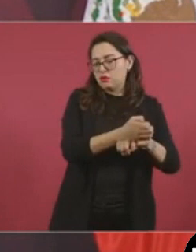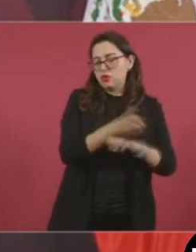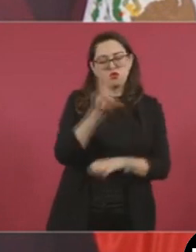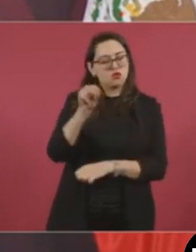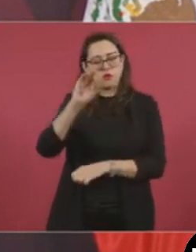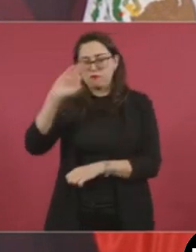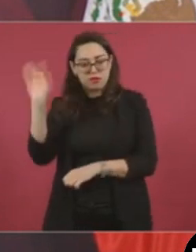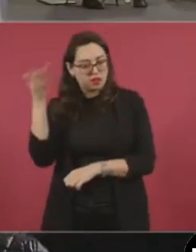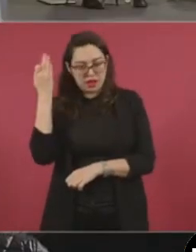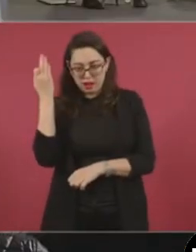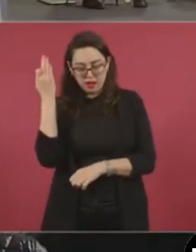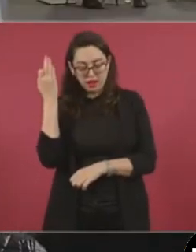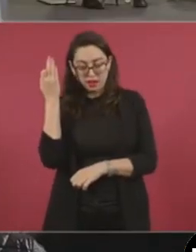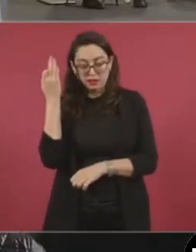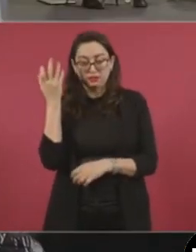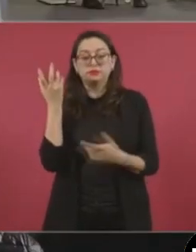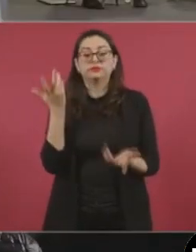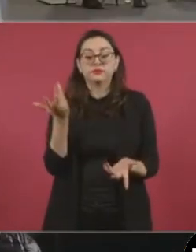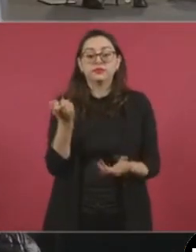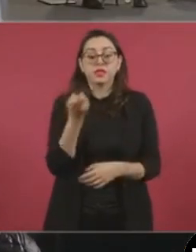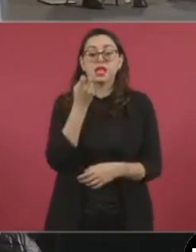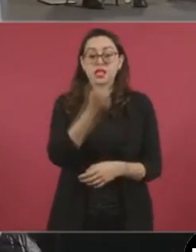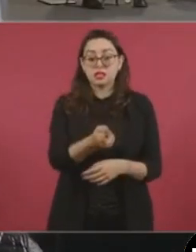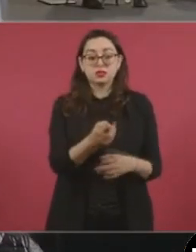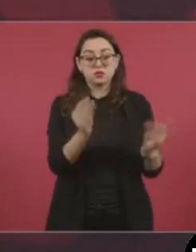Este alegato está